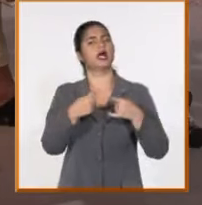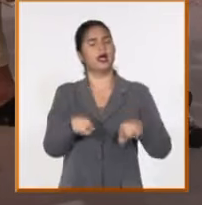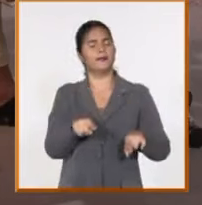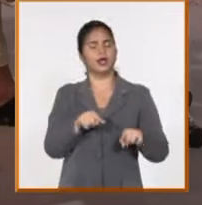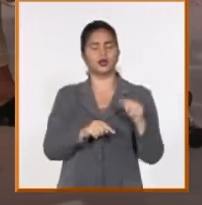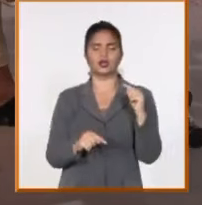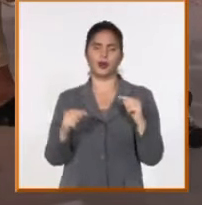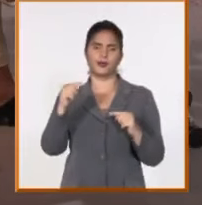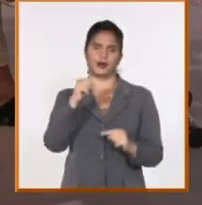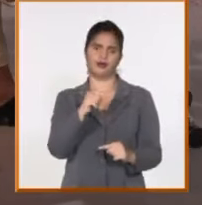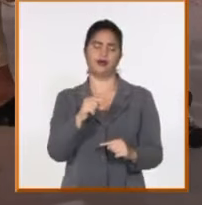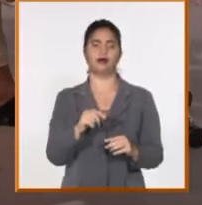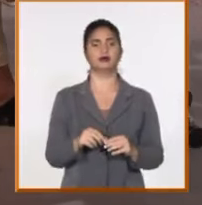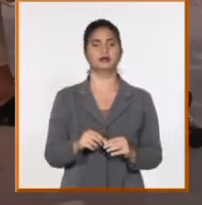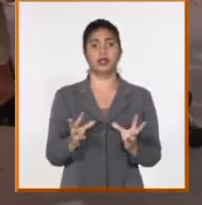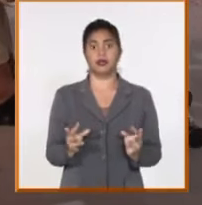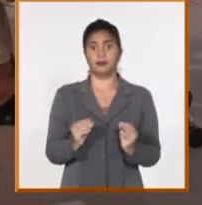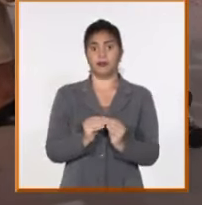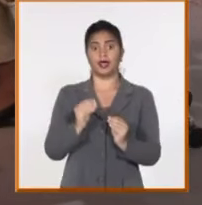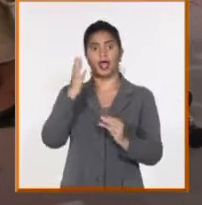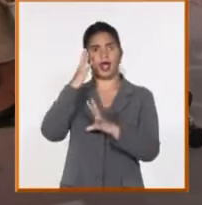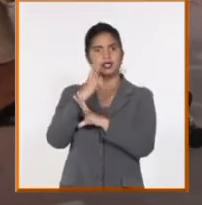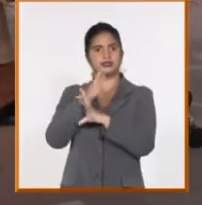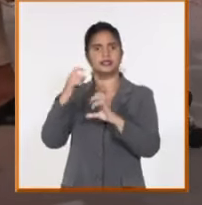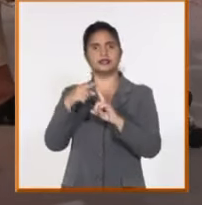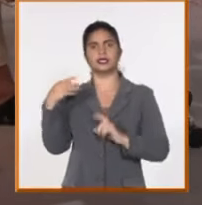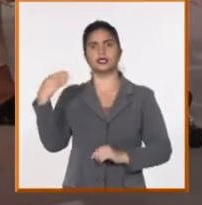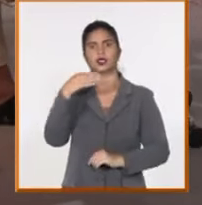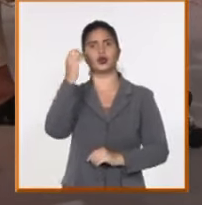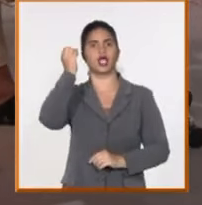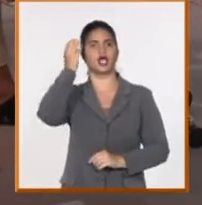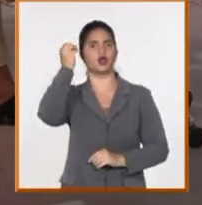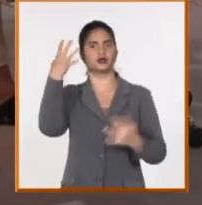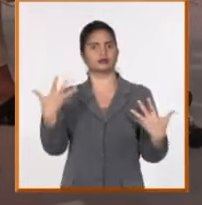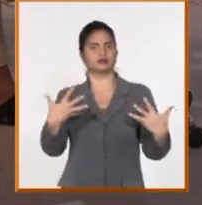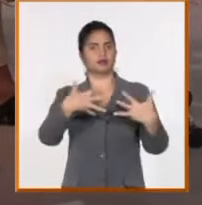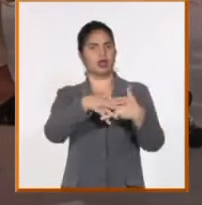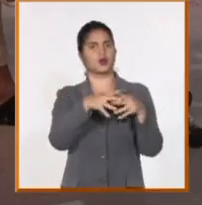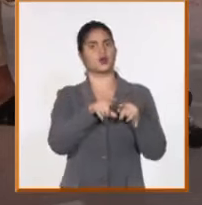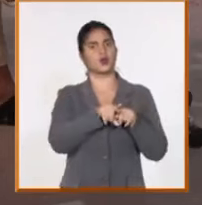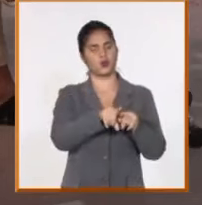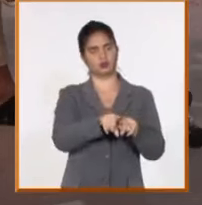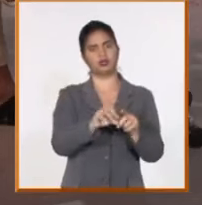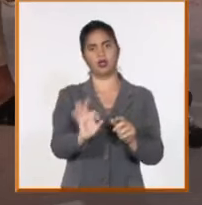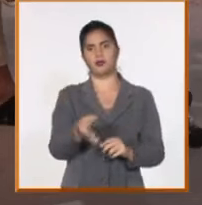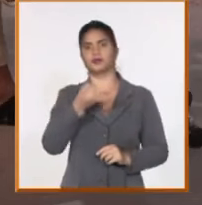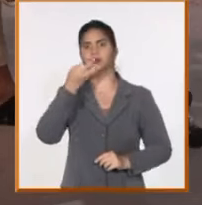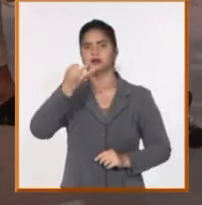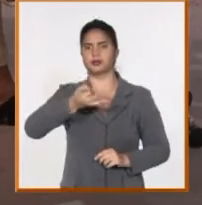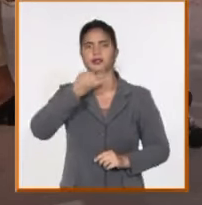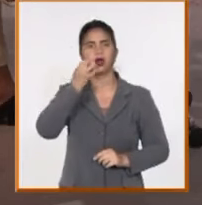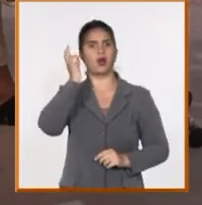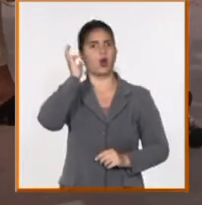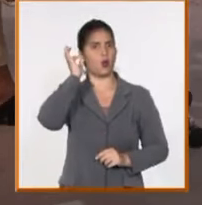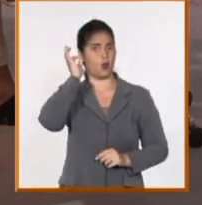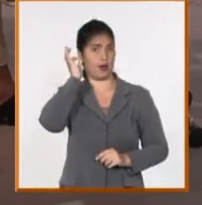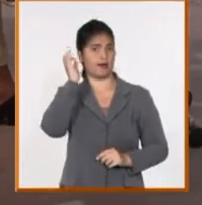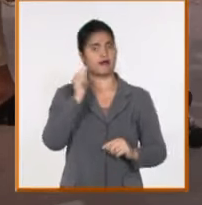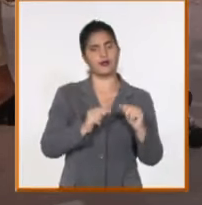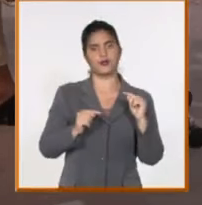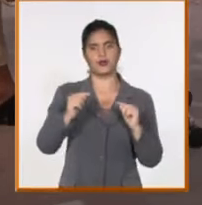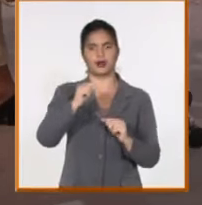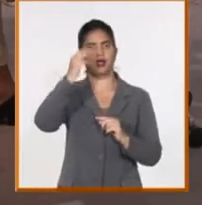prioridad la aplicar la ciencia la técnica y la innovación en nuestra gestión como lo explicaba sol Ángel es una de las